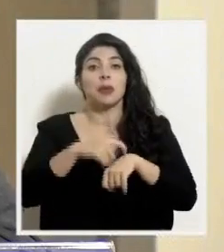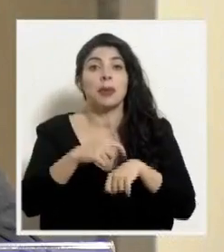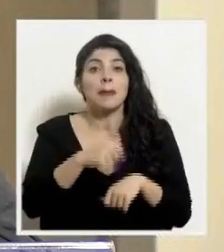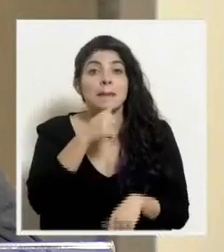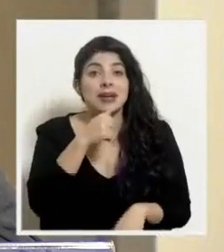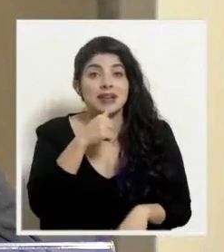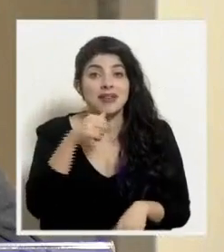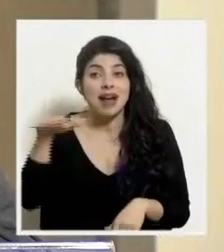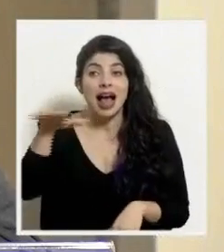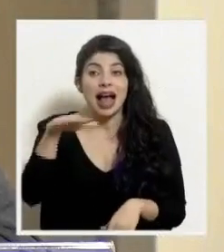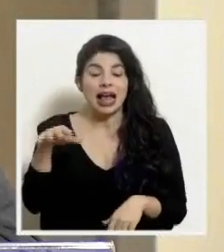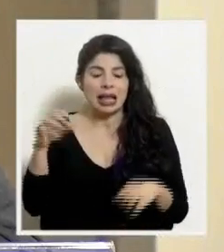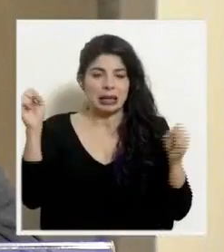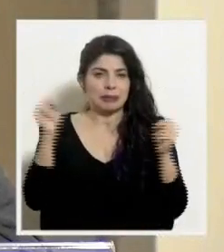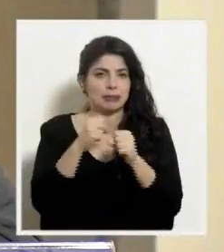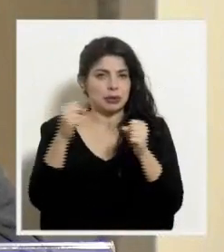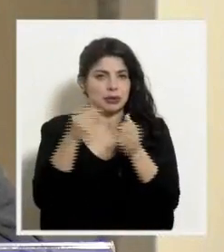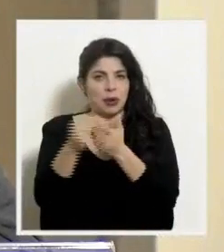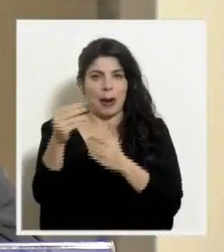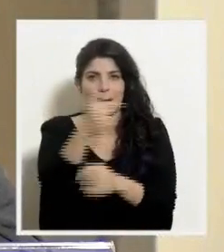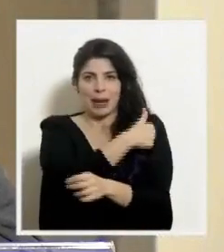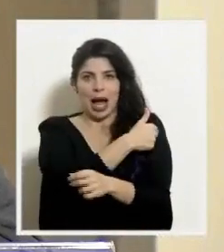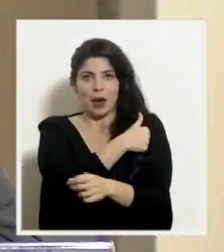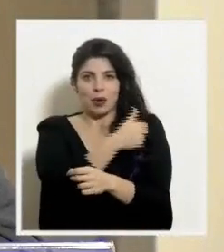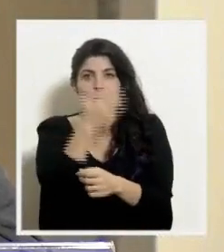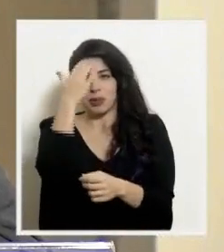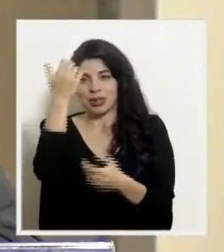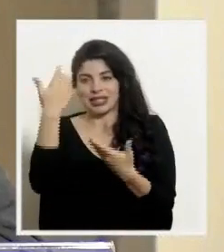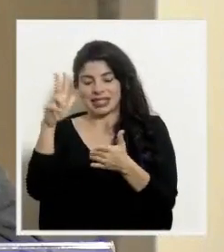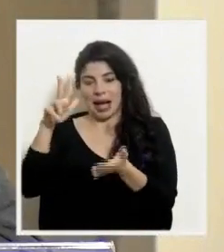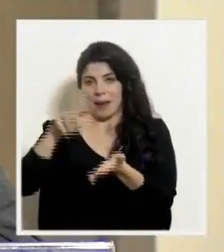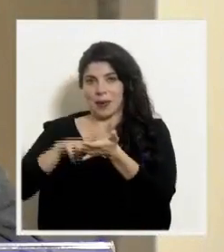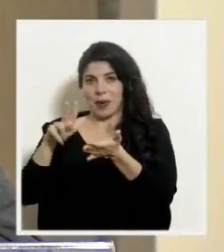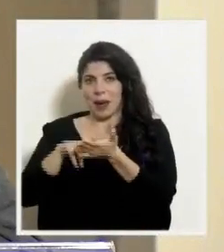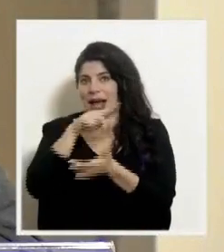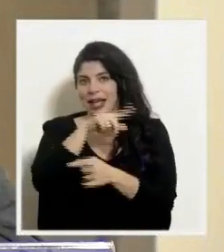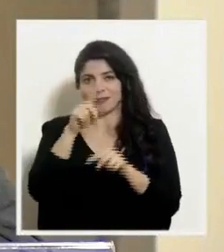la posibilidad de comprar las vacunas que están aprobadas.